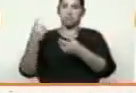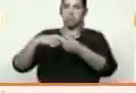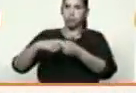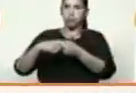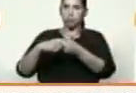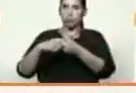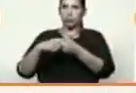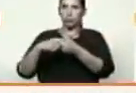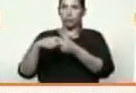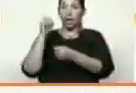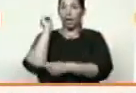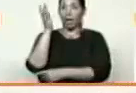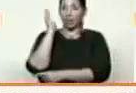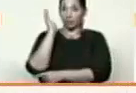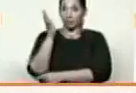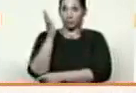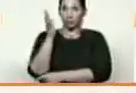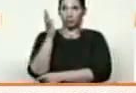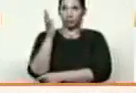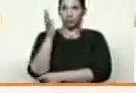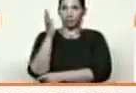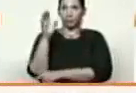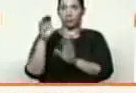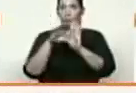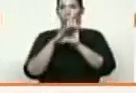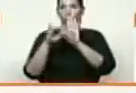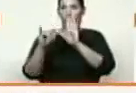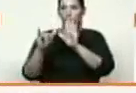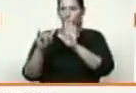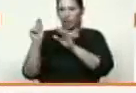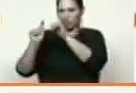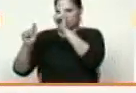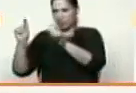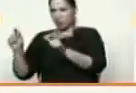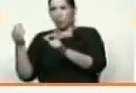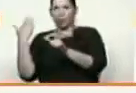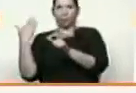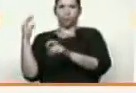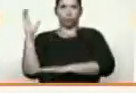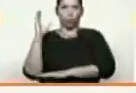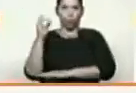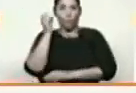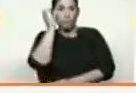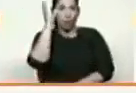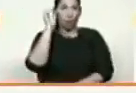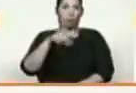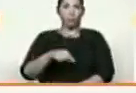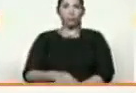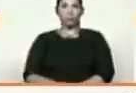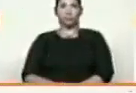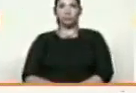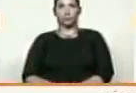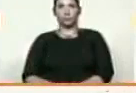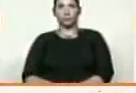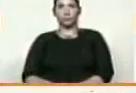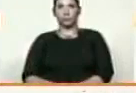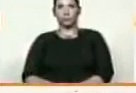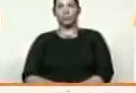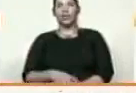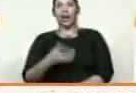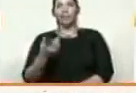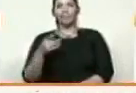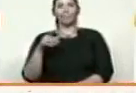esa asamblea constituyente. Su iniciativa fue en el marco de un estado de